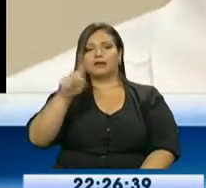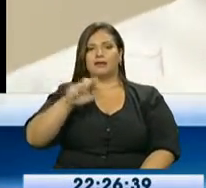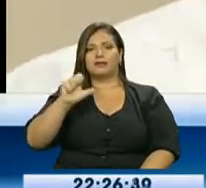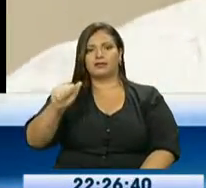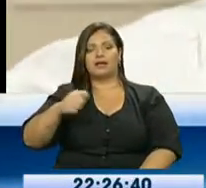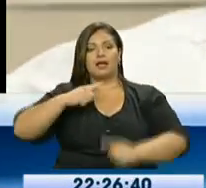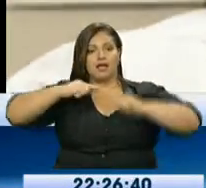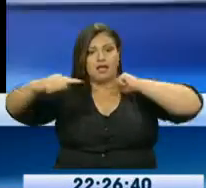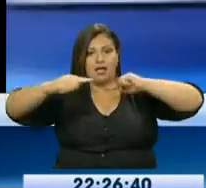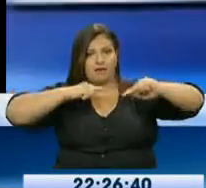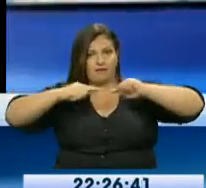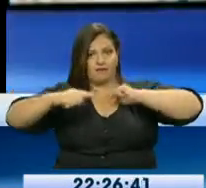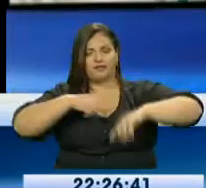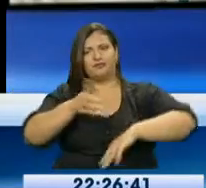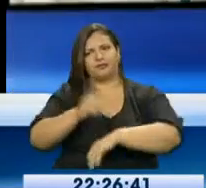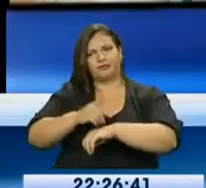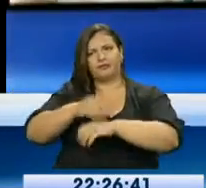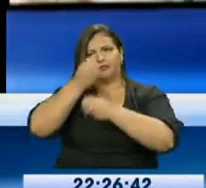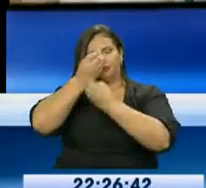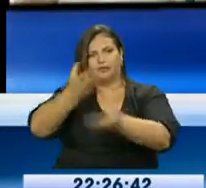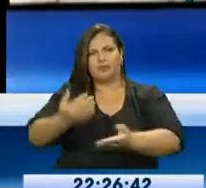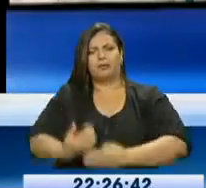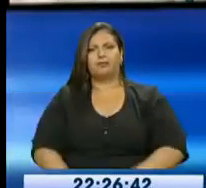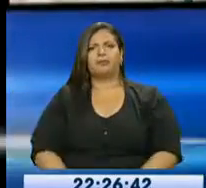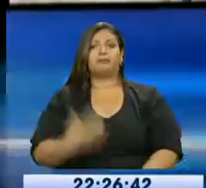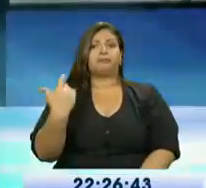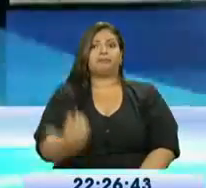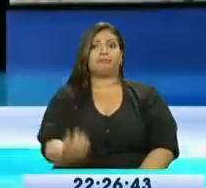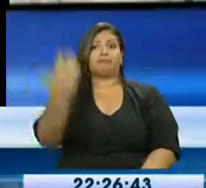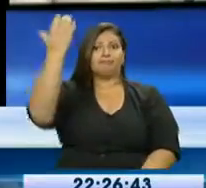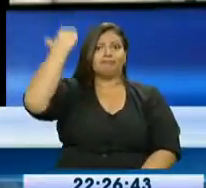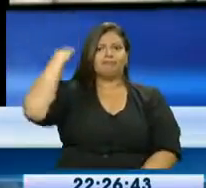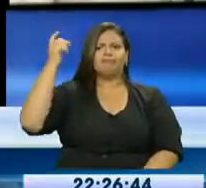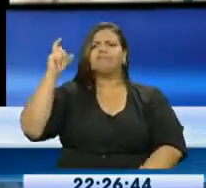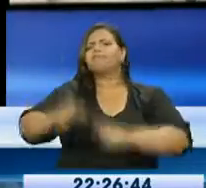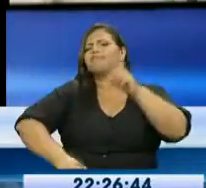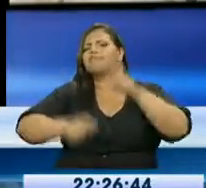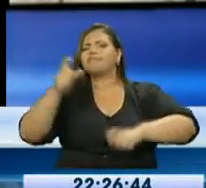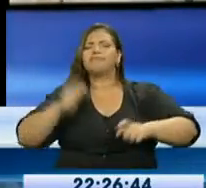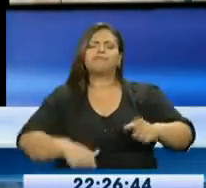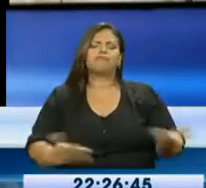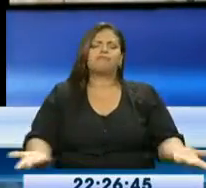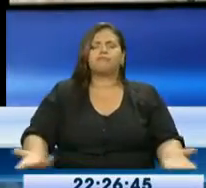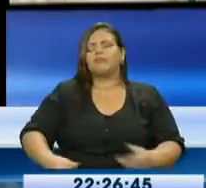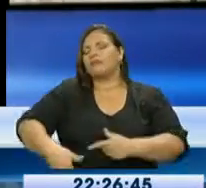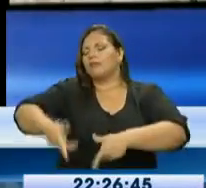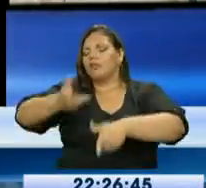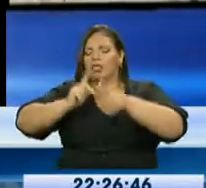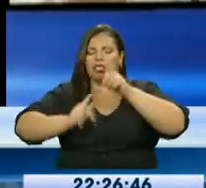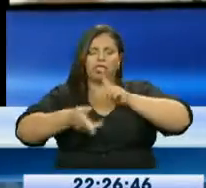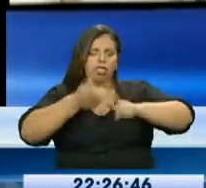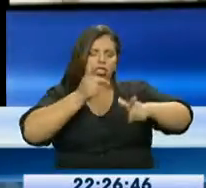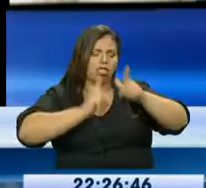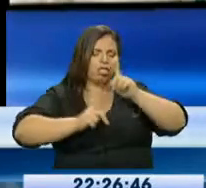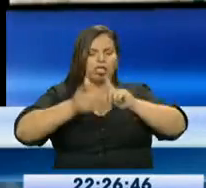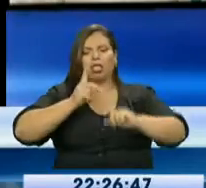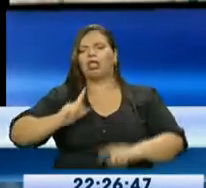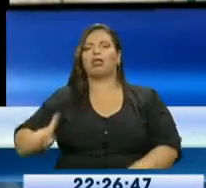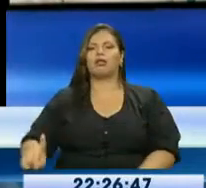lo han impactado. Gente que estuvo bajo efectos del alcohol celebrando en la quema, fue un chiste empujarlo a